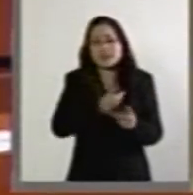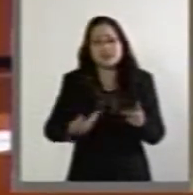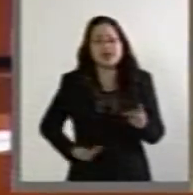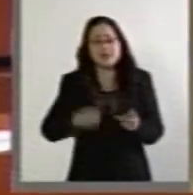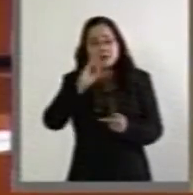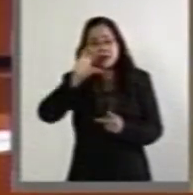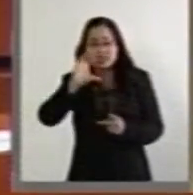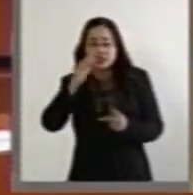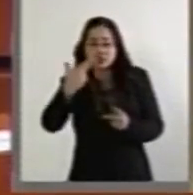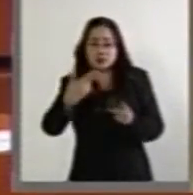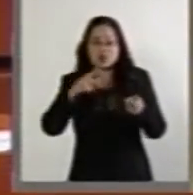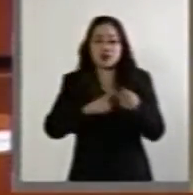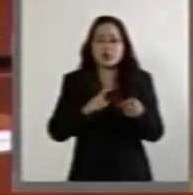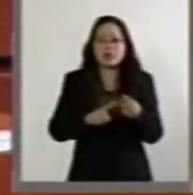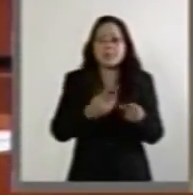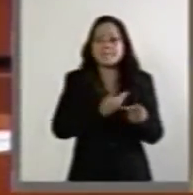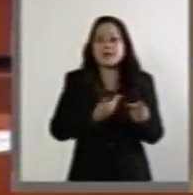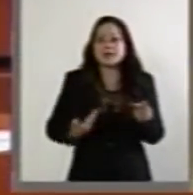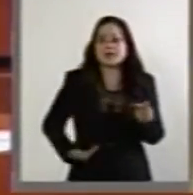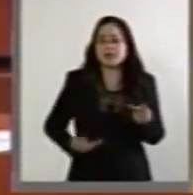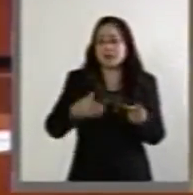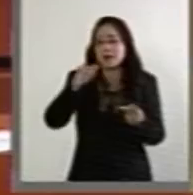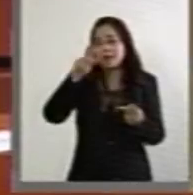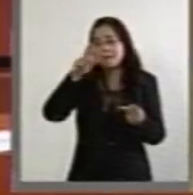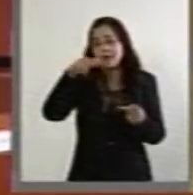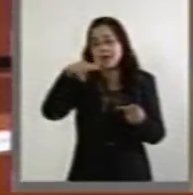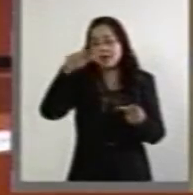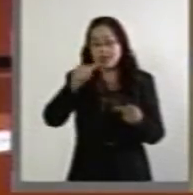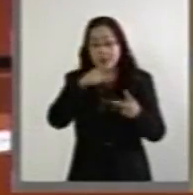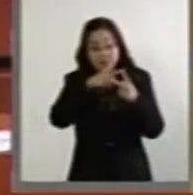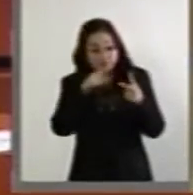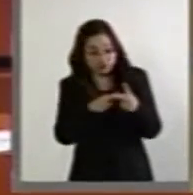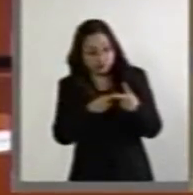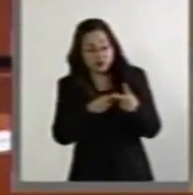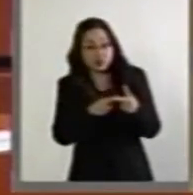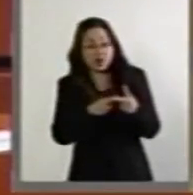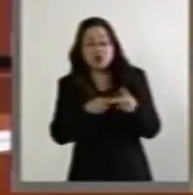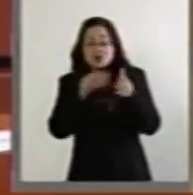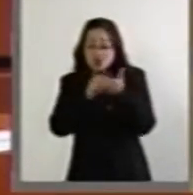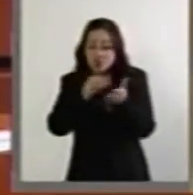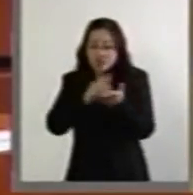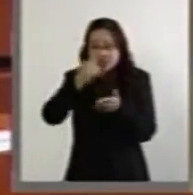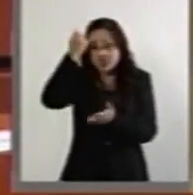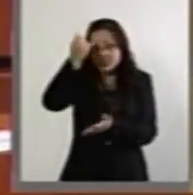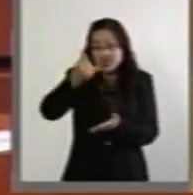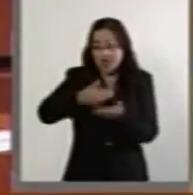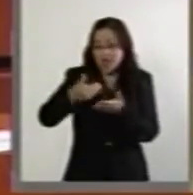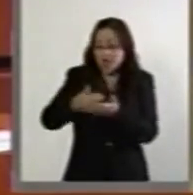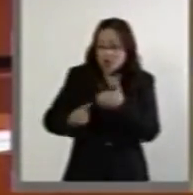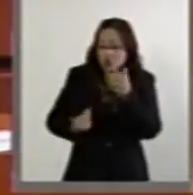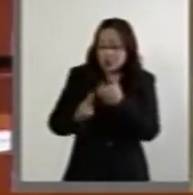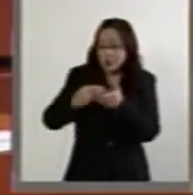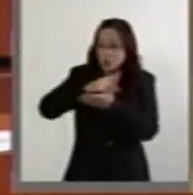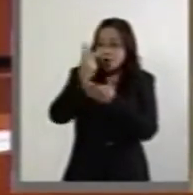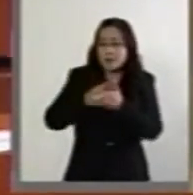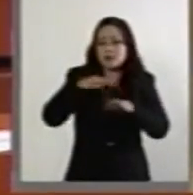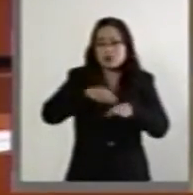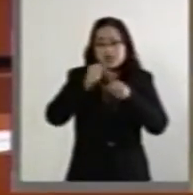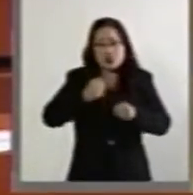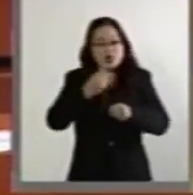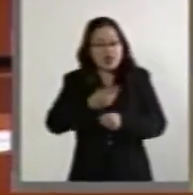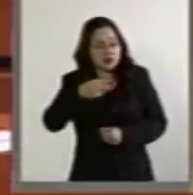Calderón y el presidente Peña, mismos que sostienen la actual estrategia de seguridad pública que